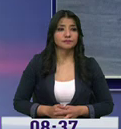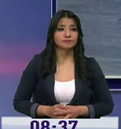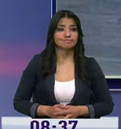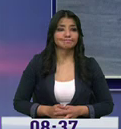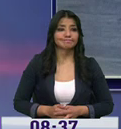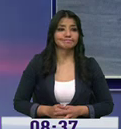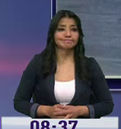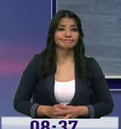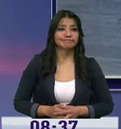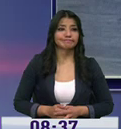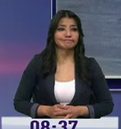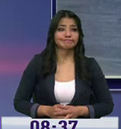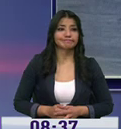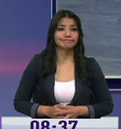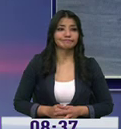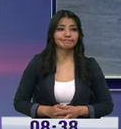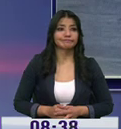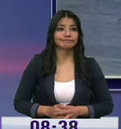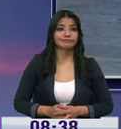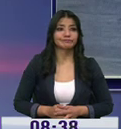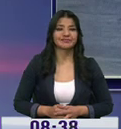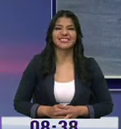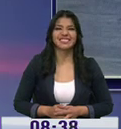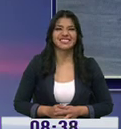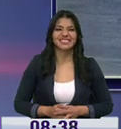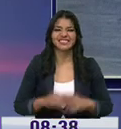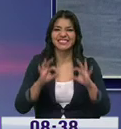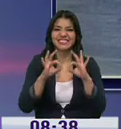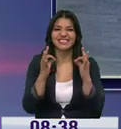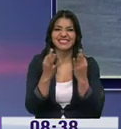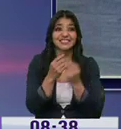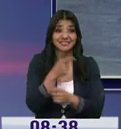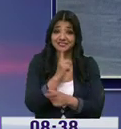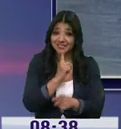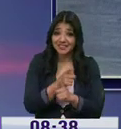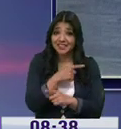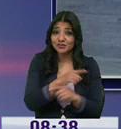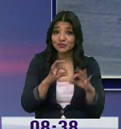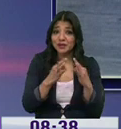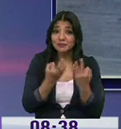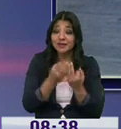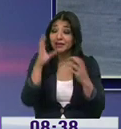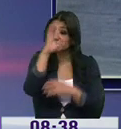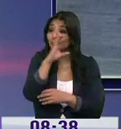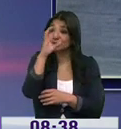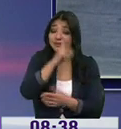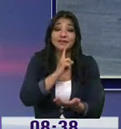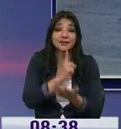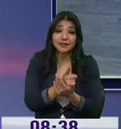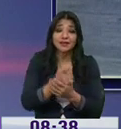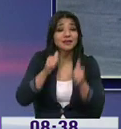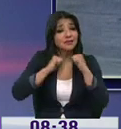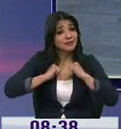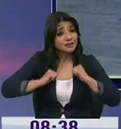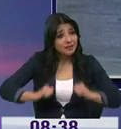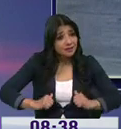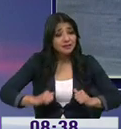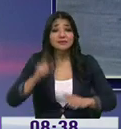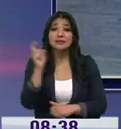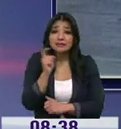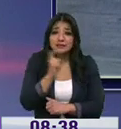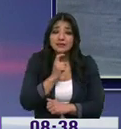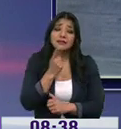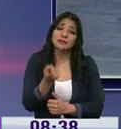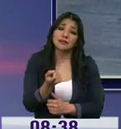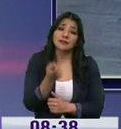Pobrecita. Sus familiares, güey. Sí, los familiares, es cierto. Están tristes. Por Dios. Están tristes.